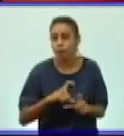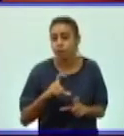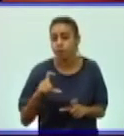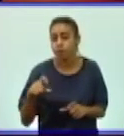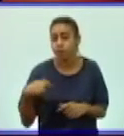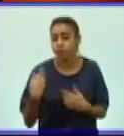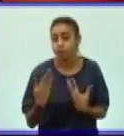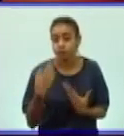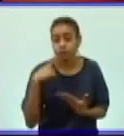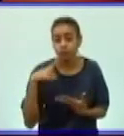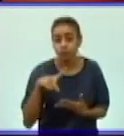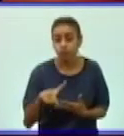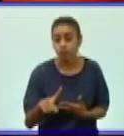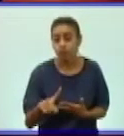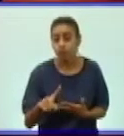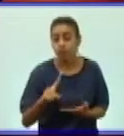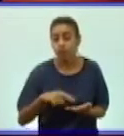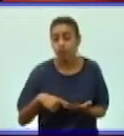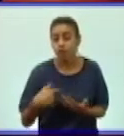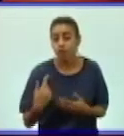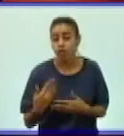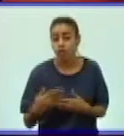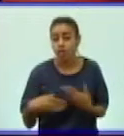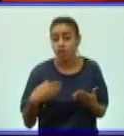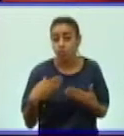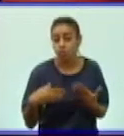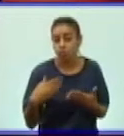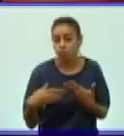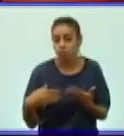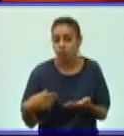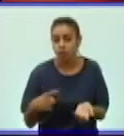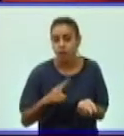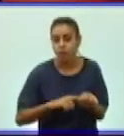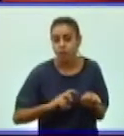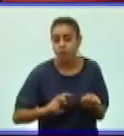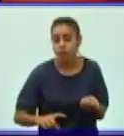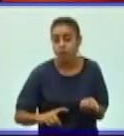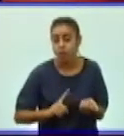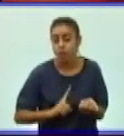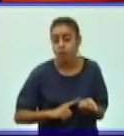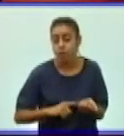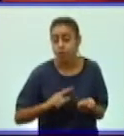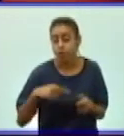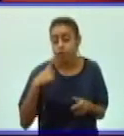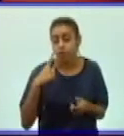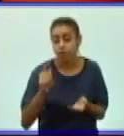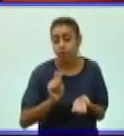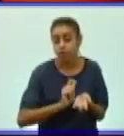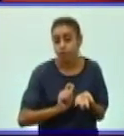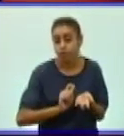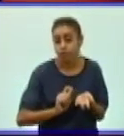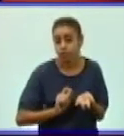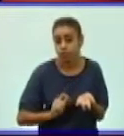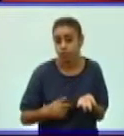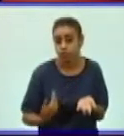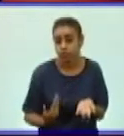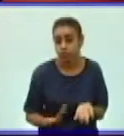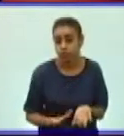país y que muchos también de esos militantes van a caer en estos errores garrafales. Por tanto, les damos unos minutos para que sigan copiando, pero veamos qué